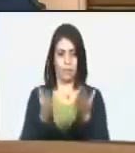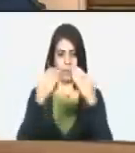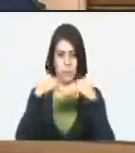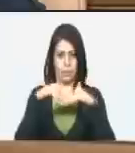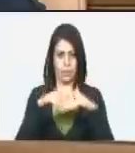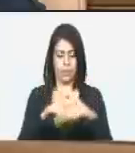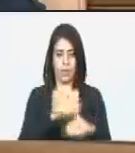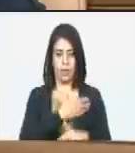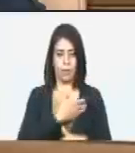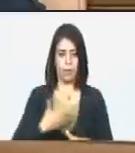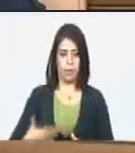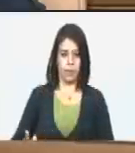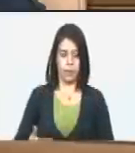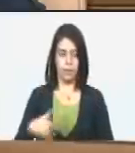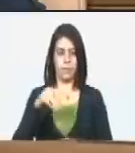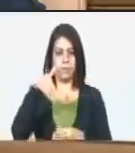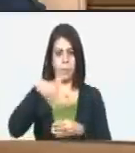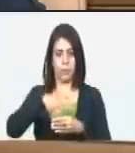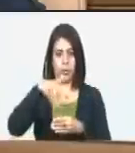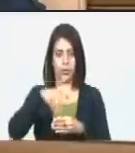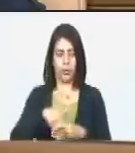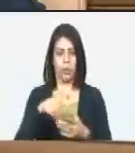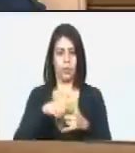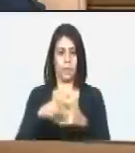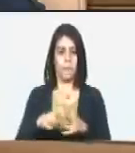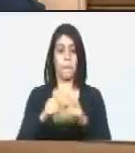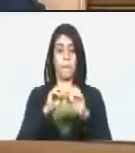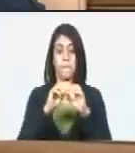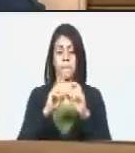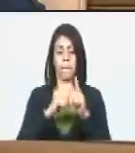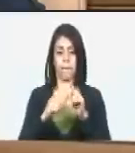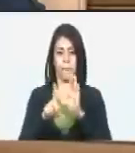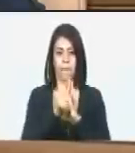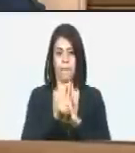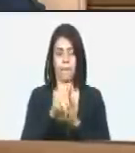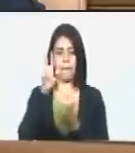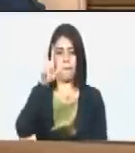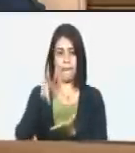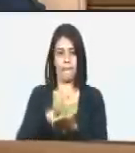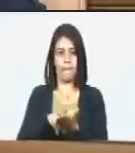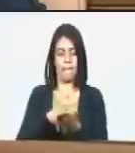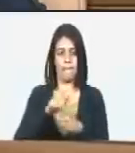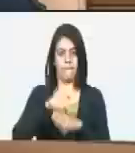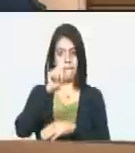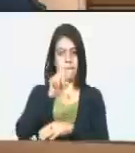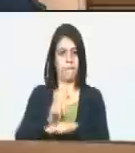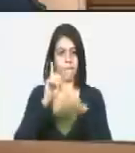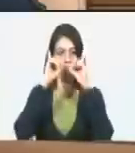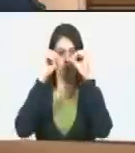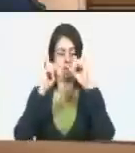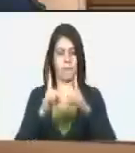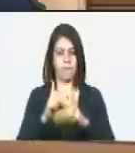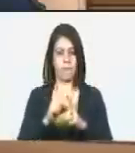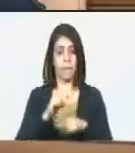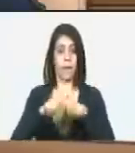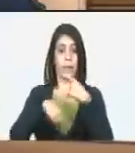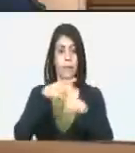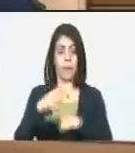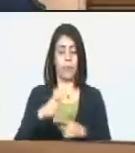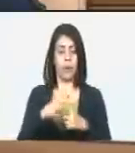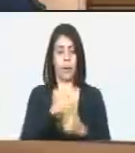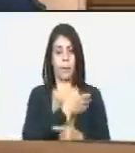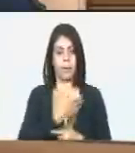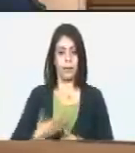presidente sometió a votación el carácter orgánico, resultando aprobado por unanimidad. A continuación, el presidente ordenó